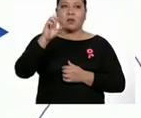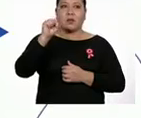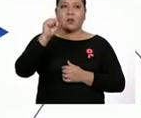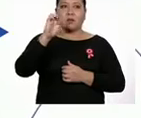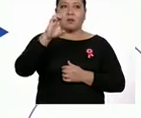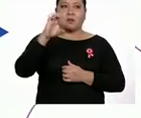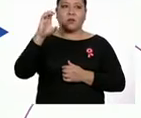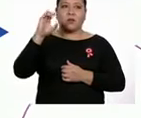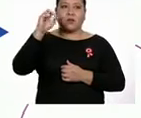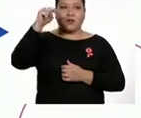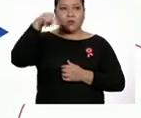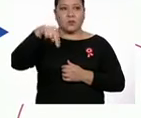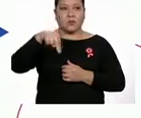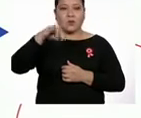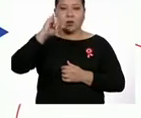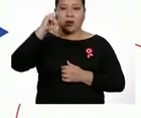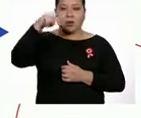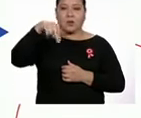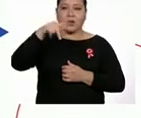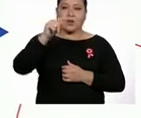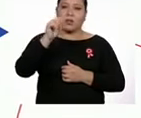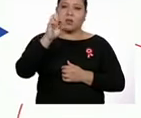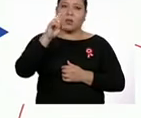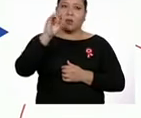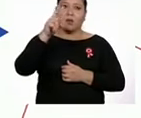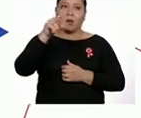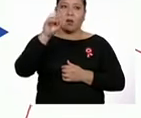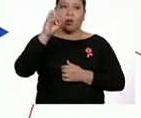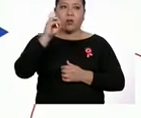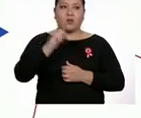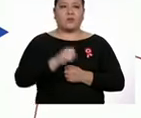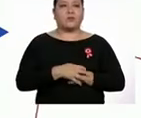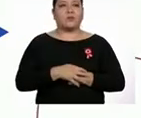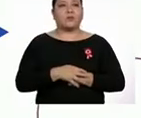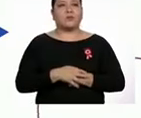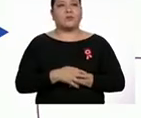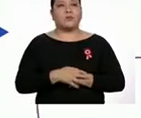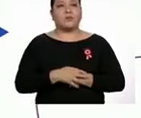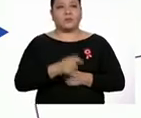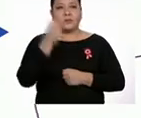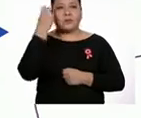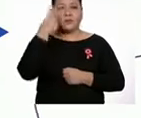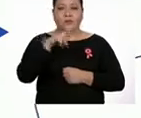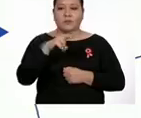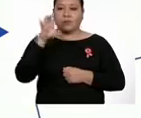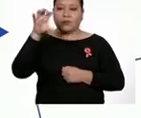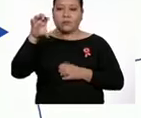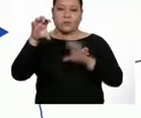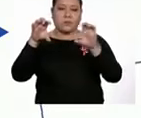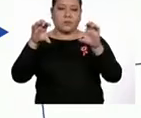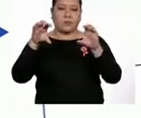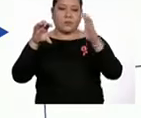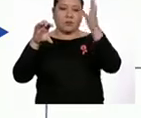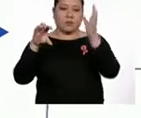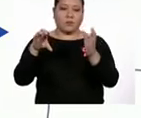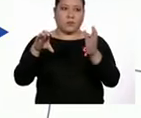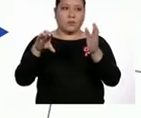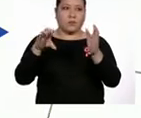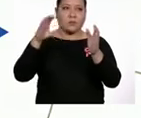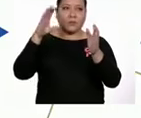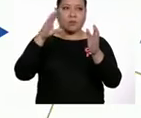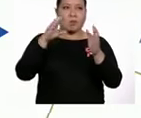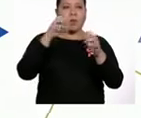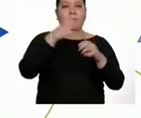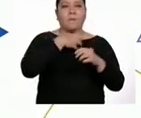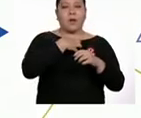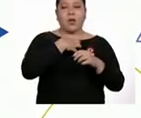que están en ambos intervalos. En este caso veo que hay dos intersecciones, una entre los meses de mayo